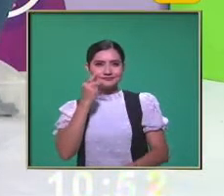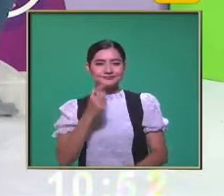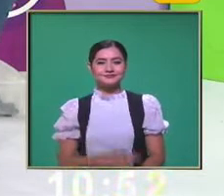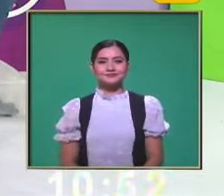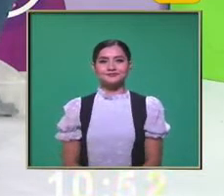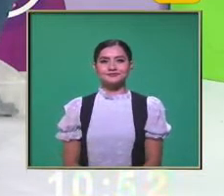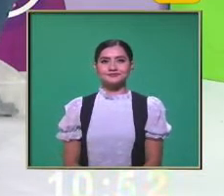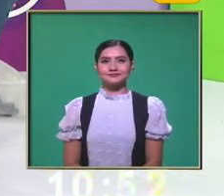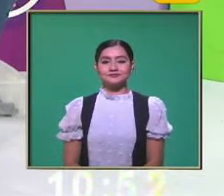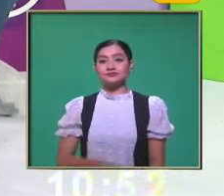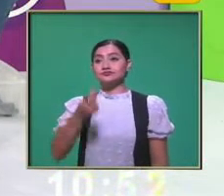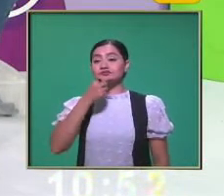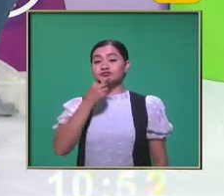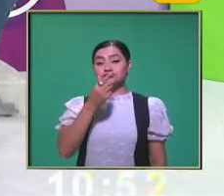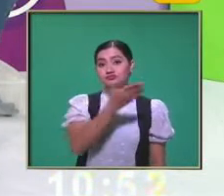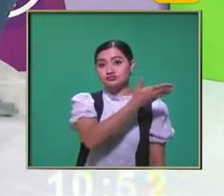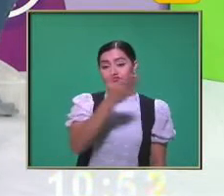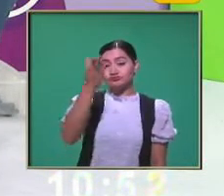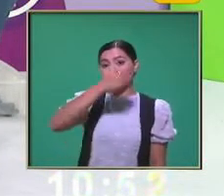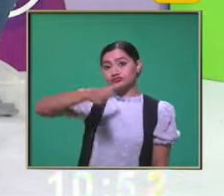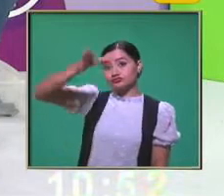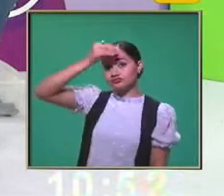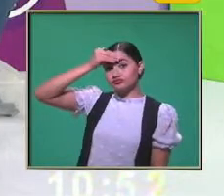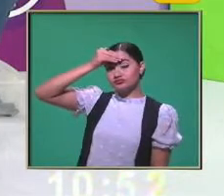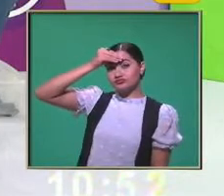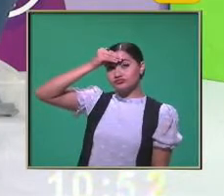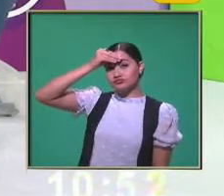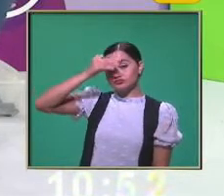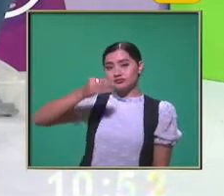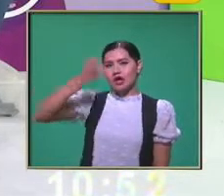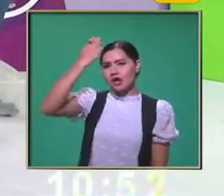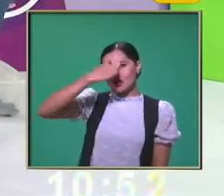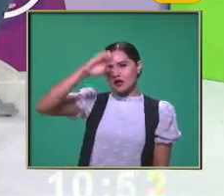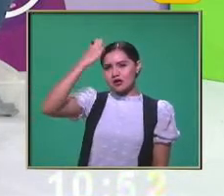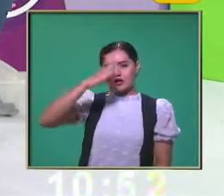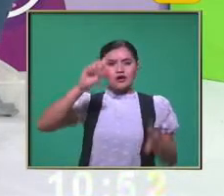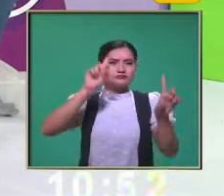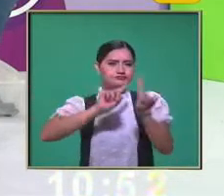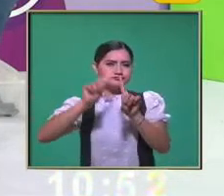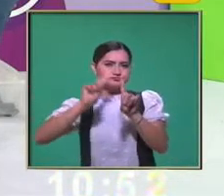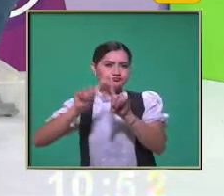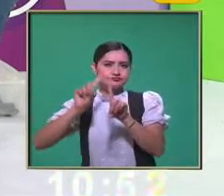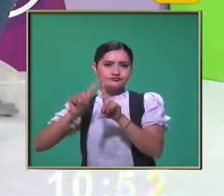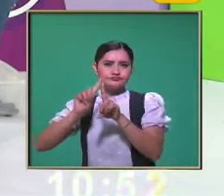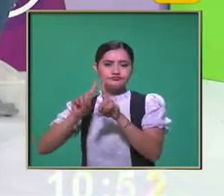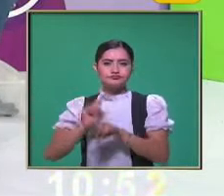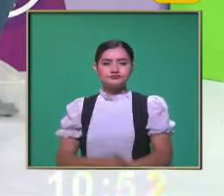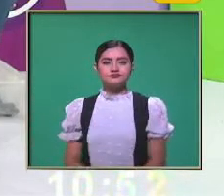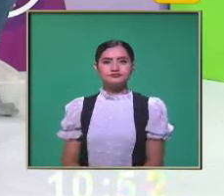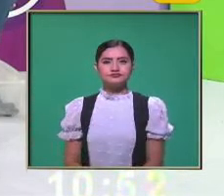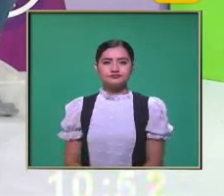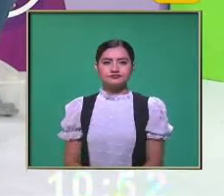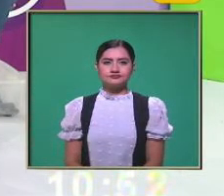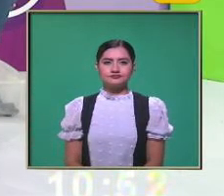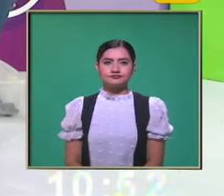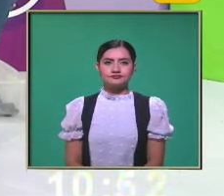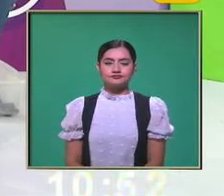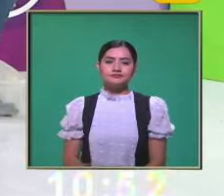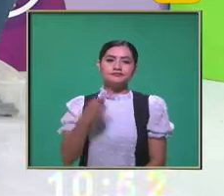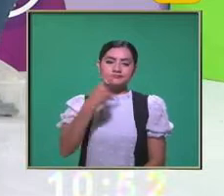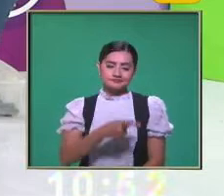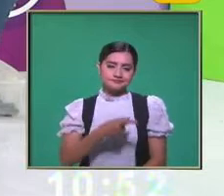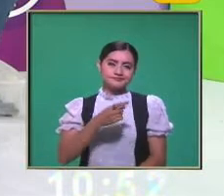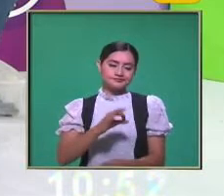que los niños aprenden a conectar experiencias como lo que tú decías ahorita con todos estos, cuando les brindamos estas